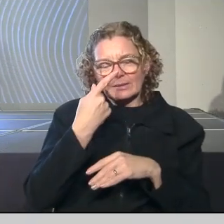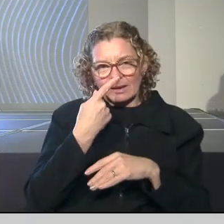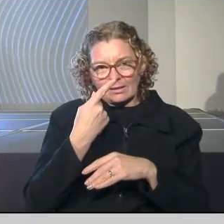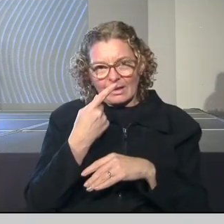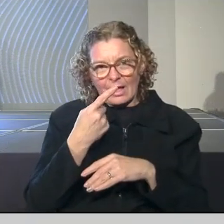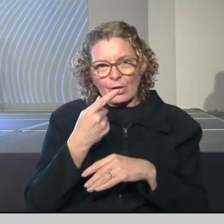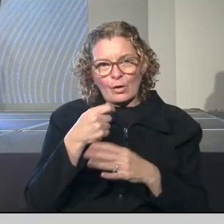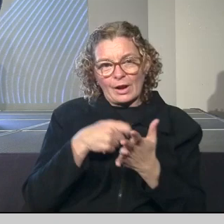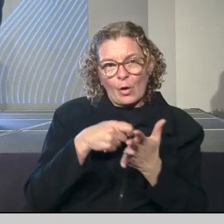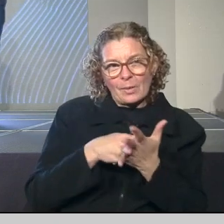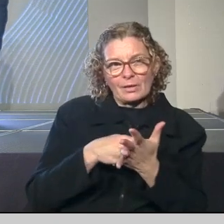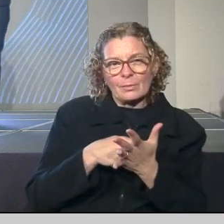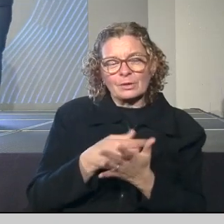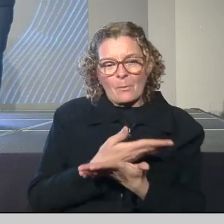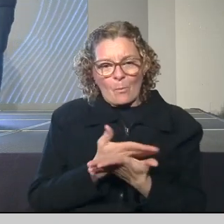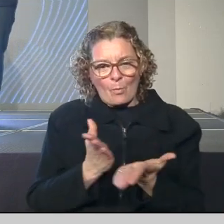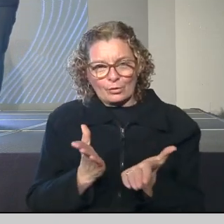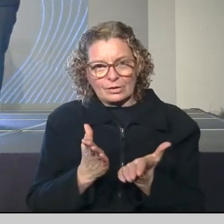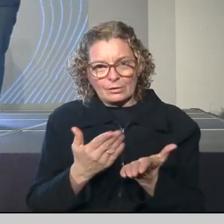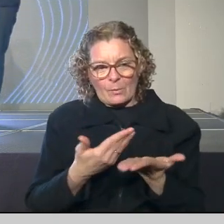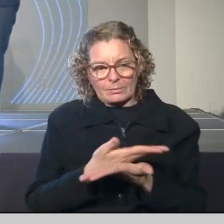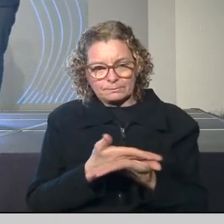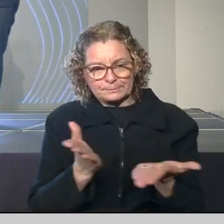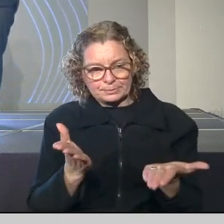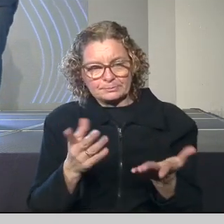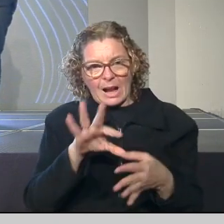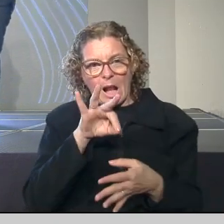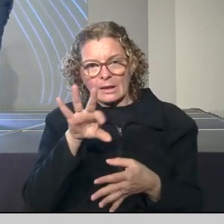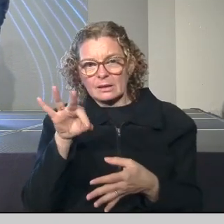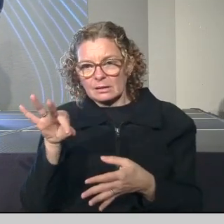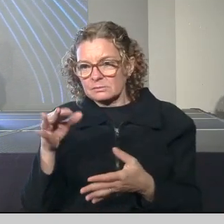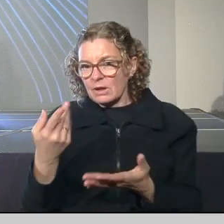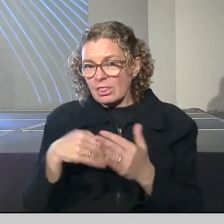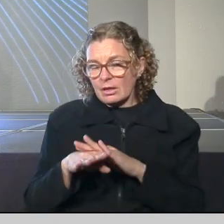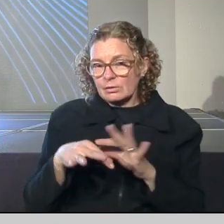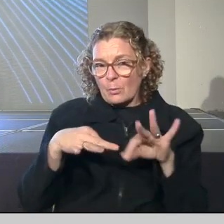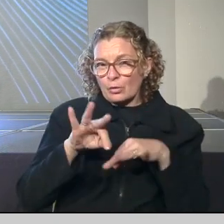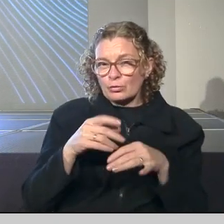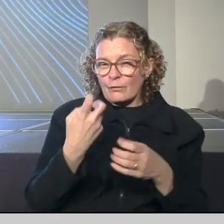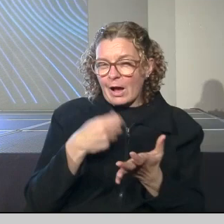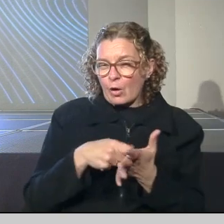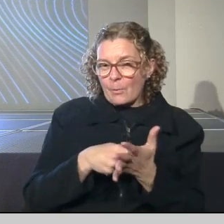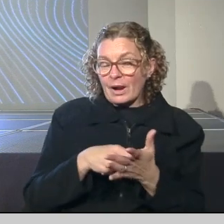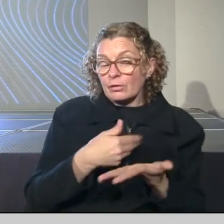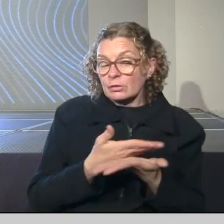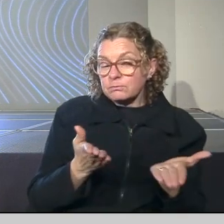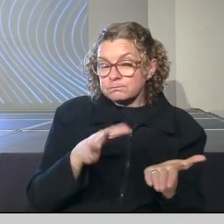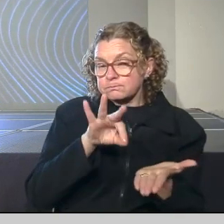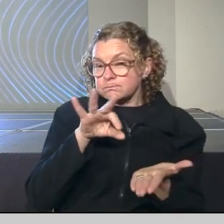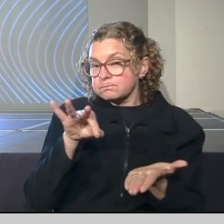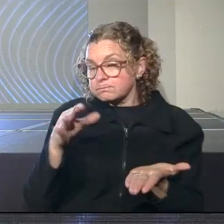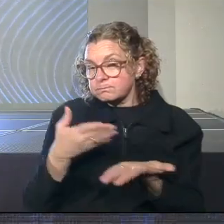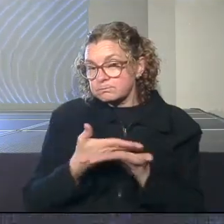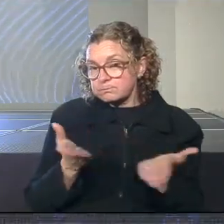el potencial comprador porque le estamos mostrando más abanico de opciones dentro del producto que vino a buscar. Y eso trae también